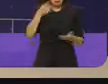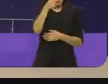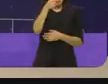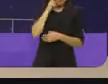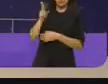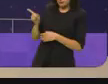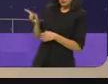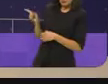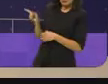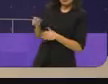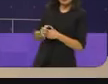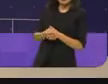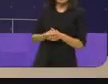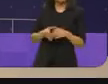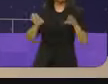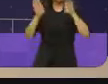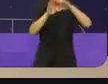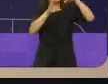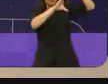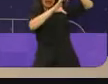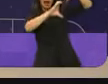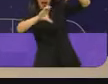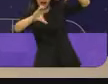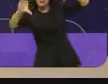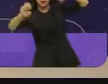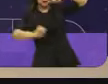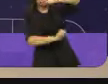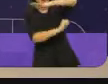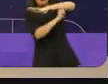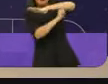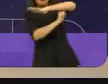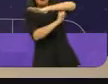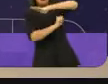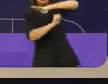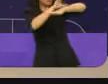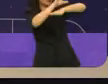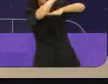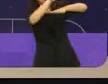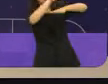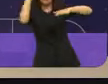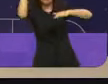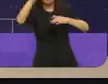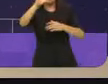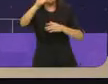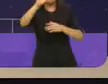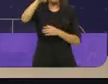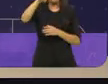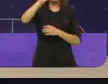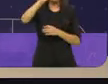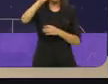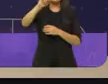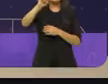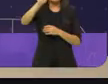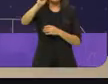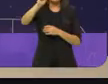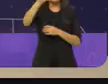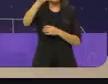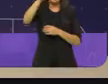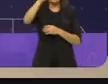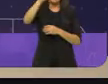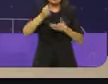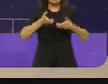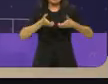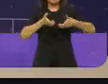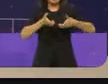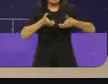bases que están para el cablebus en constitución un alumno de ingeniería en primer